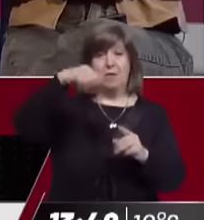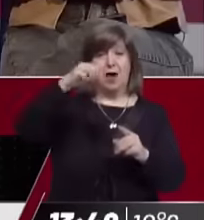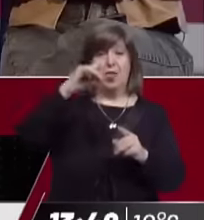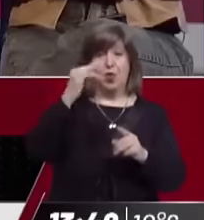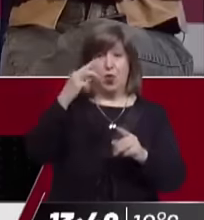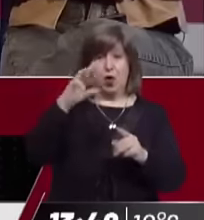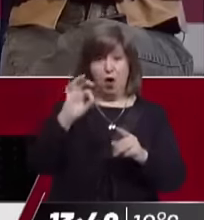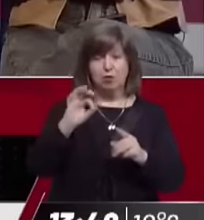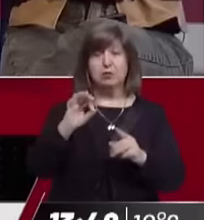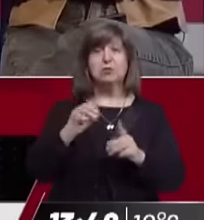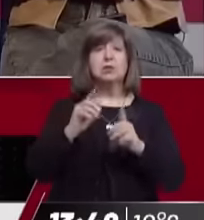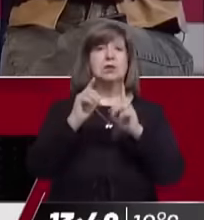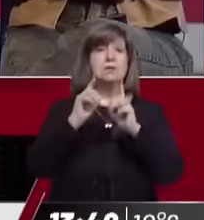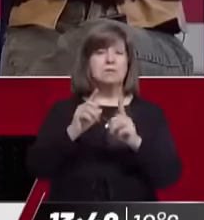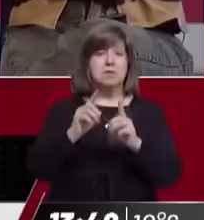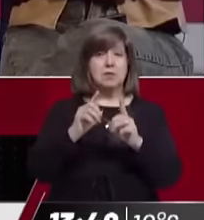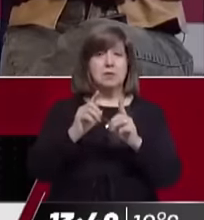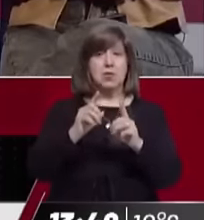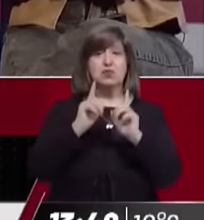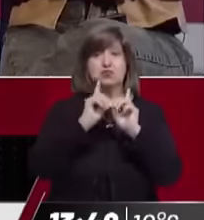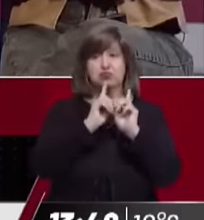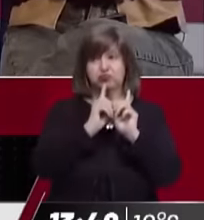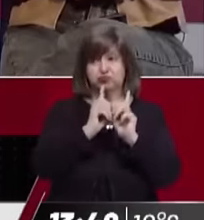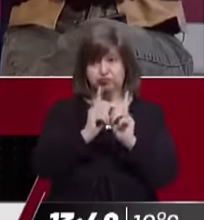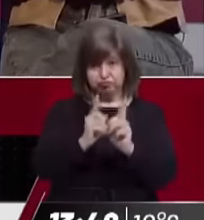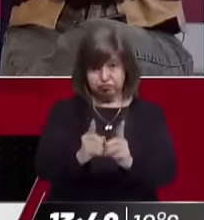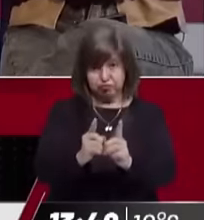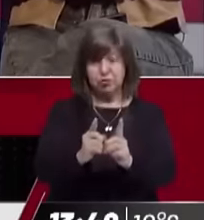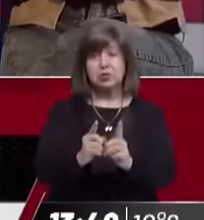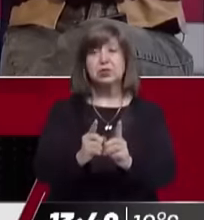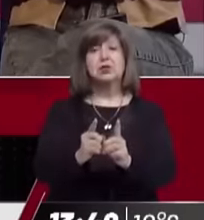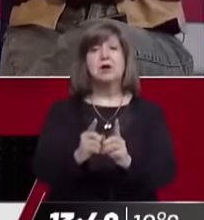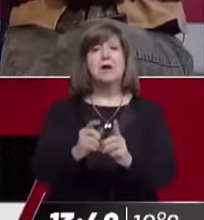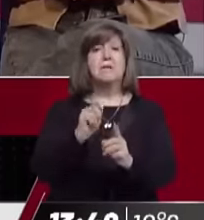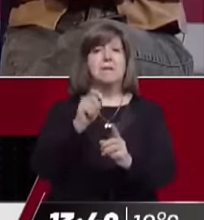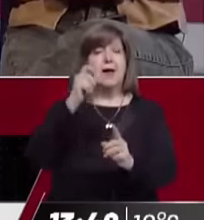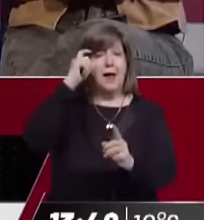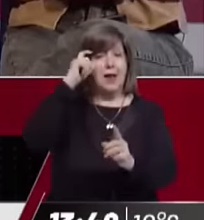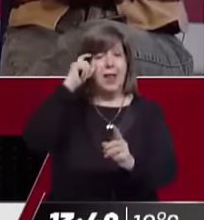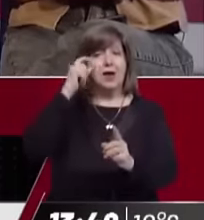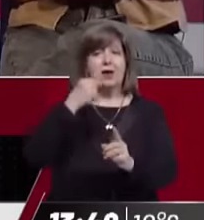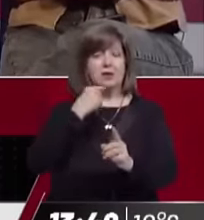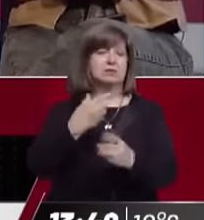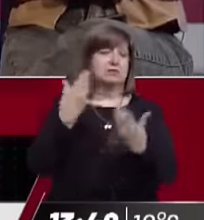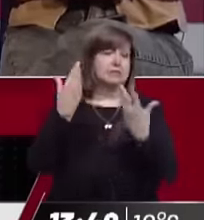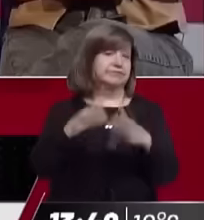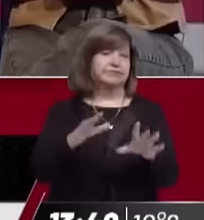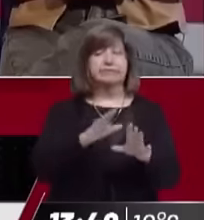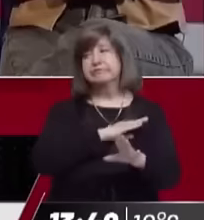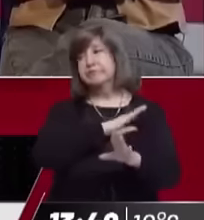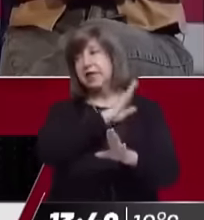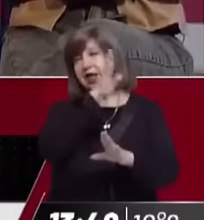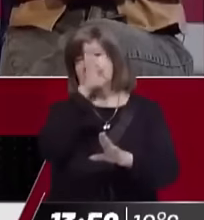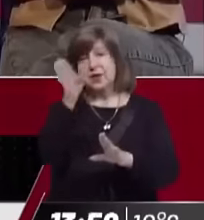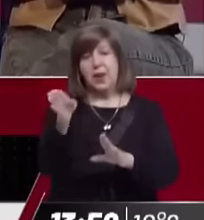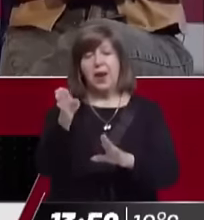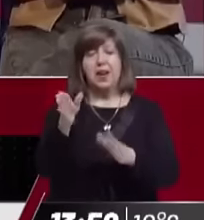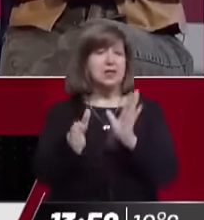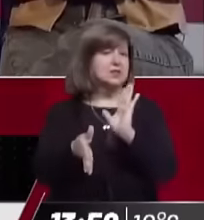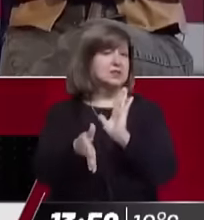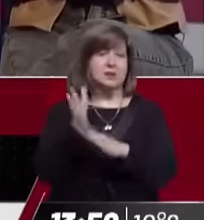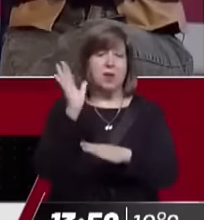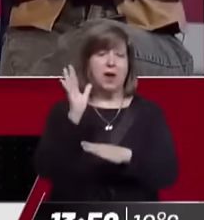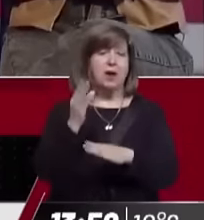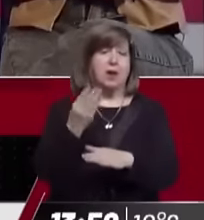enero asume un nuevo periodo de gobierno, van a venirse para aquí por justamente falta de oportunidades o